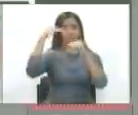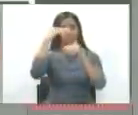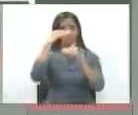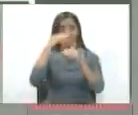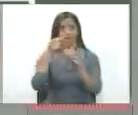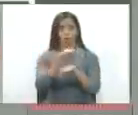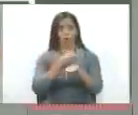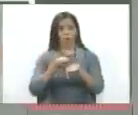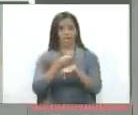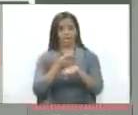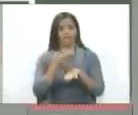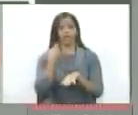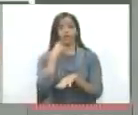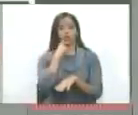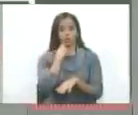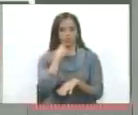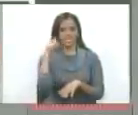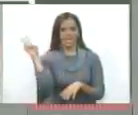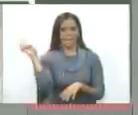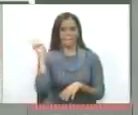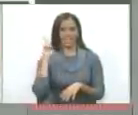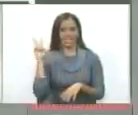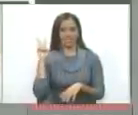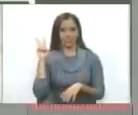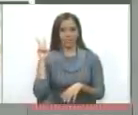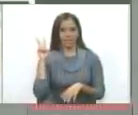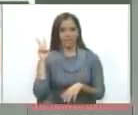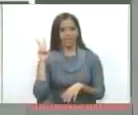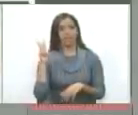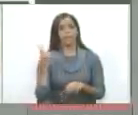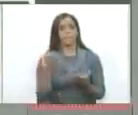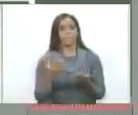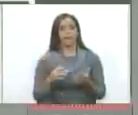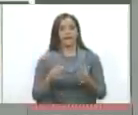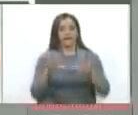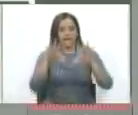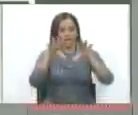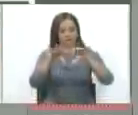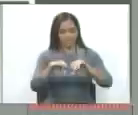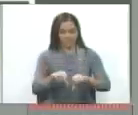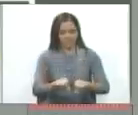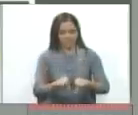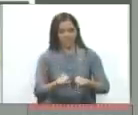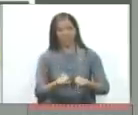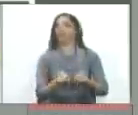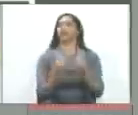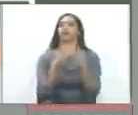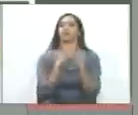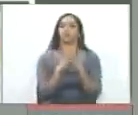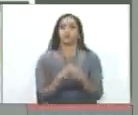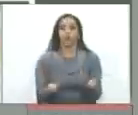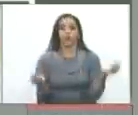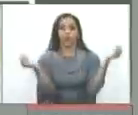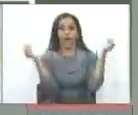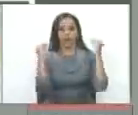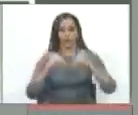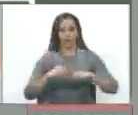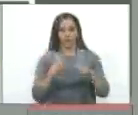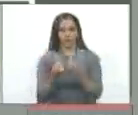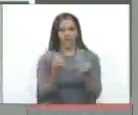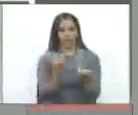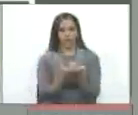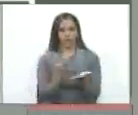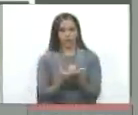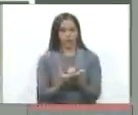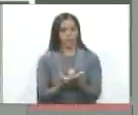intergubernamental Rusia-Venezuela, para terminar de amarrar y sellar todos los acuerdos económicos,